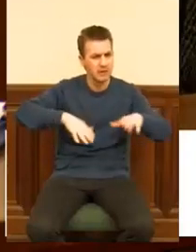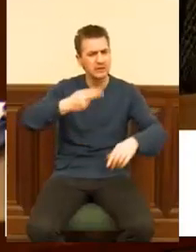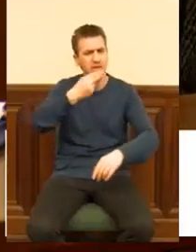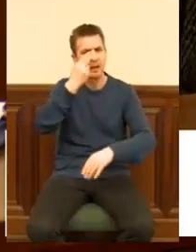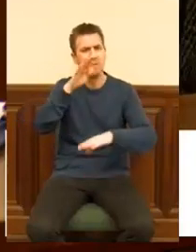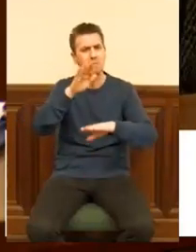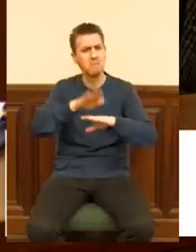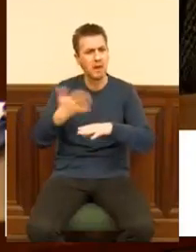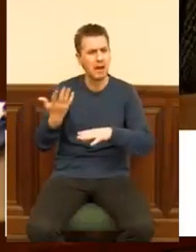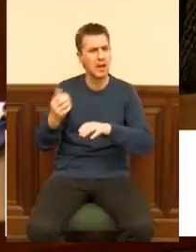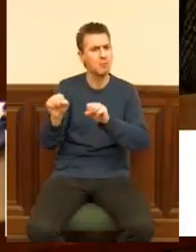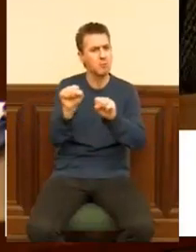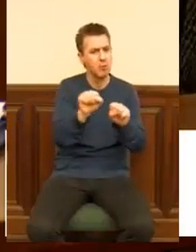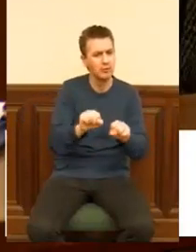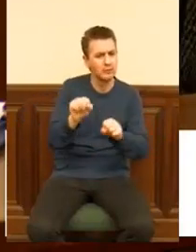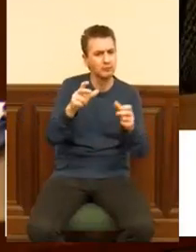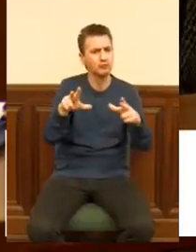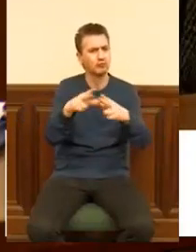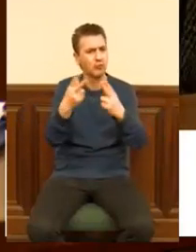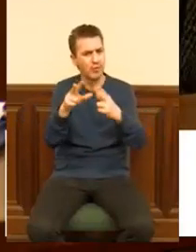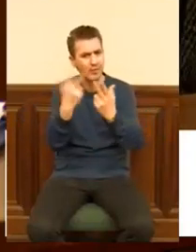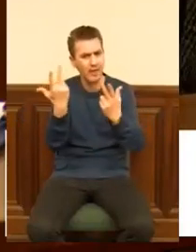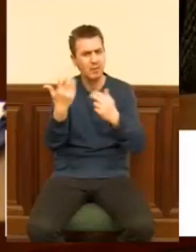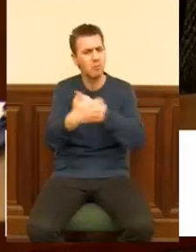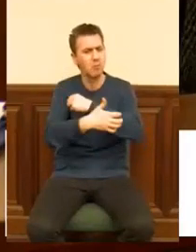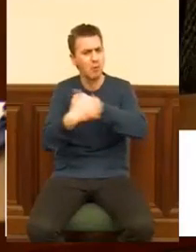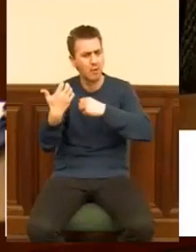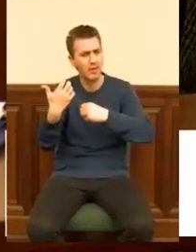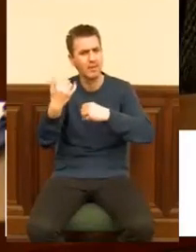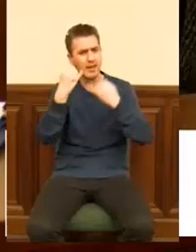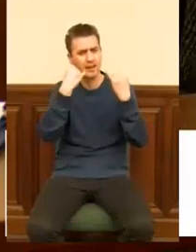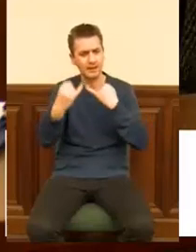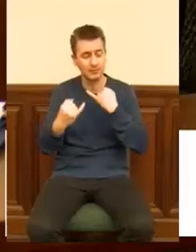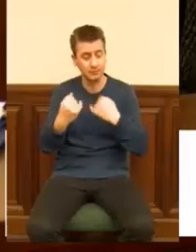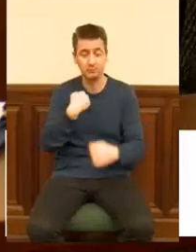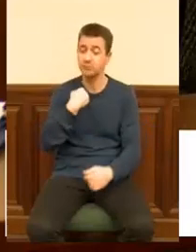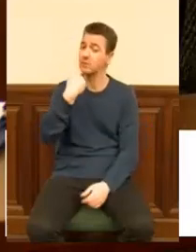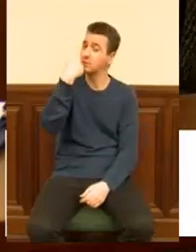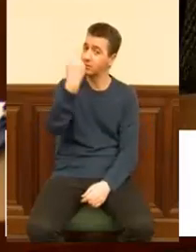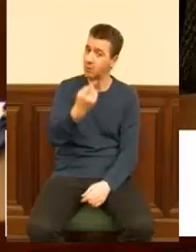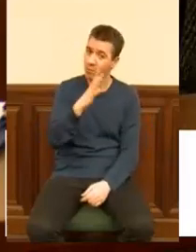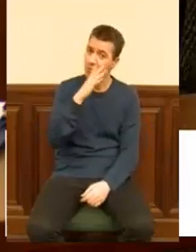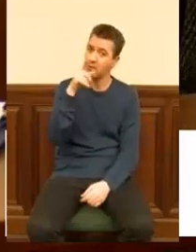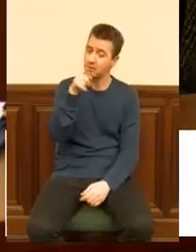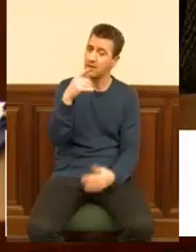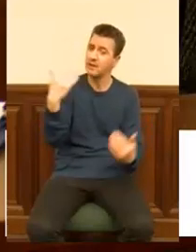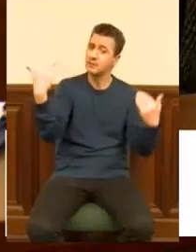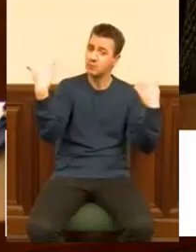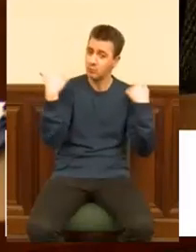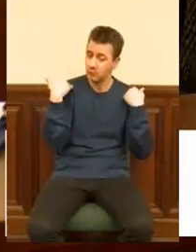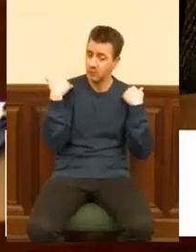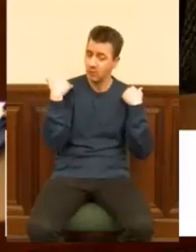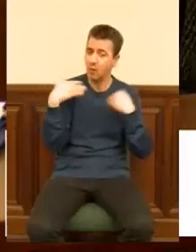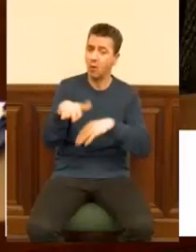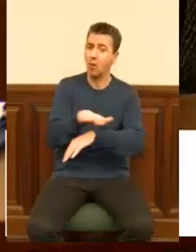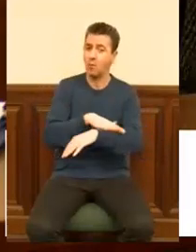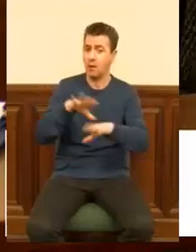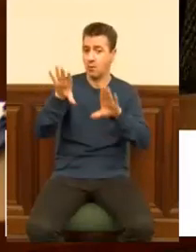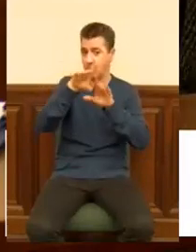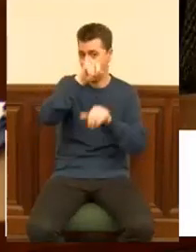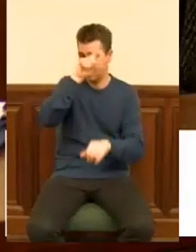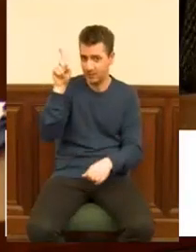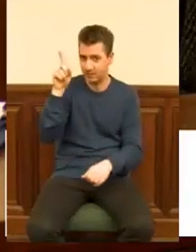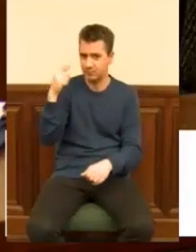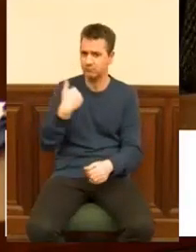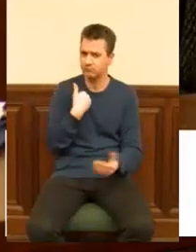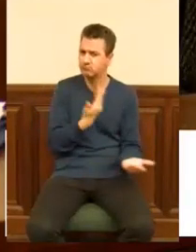y para mejorar el recibo. En ese sentido, y se lo digo a ustedes porque tienen la responsabilidad de gobernar en la Comunidad de Madrid, les invito a fijar